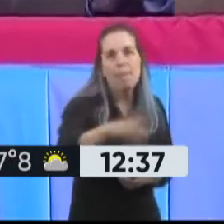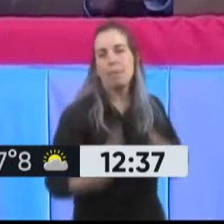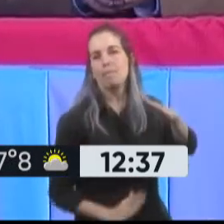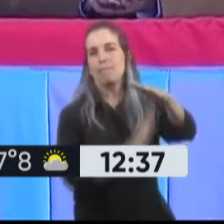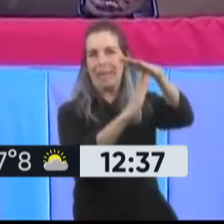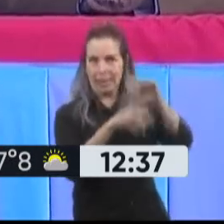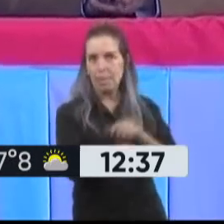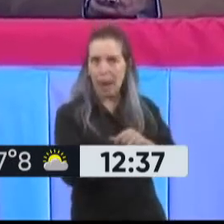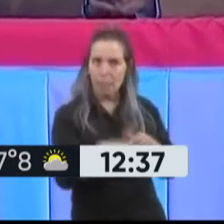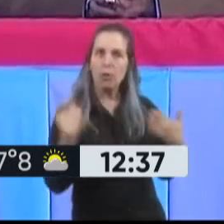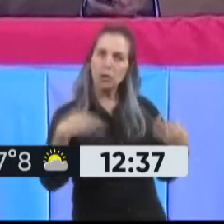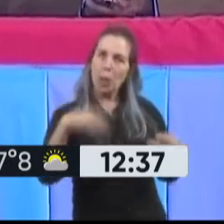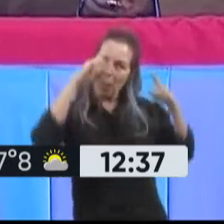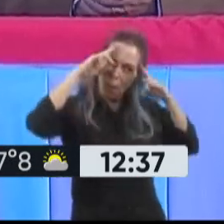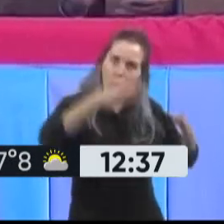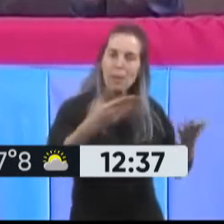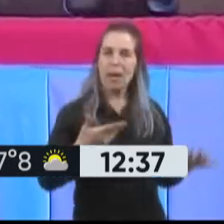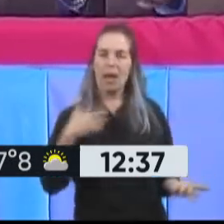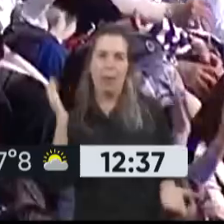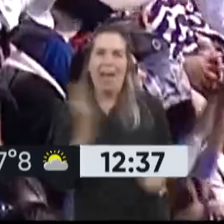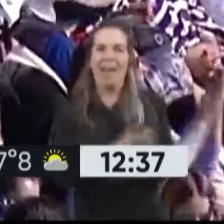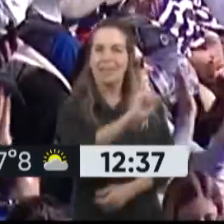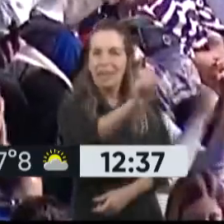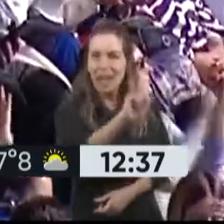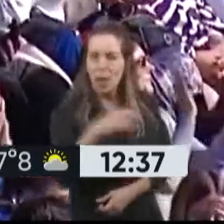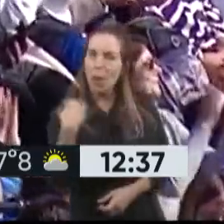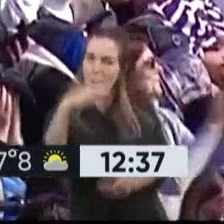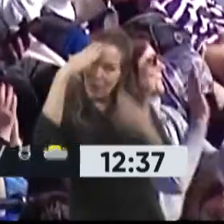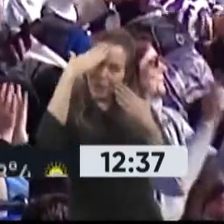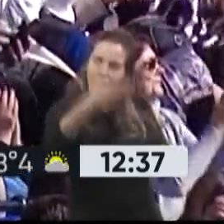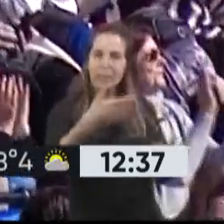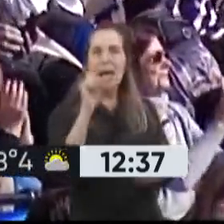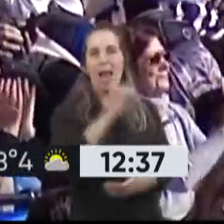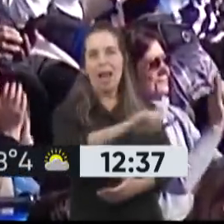ser celebrado por ello y no castigado.